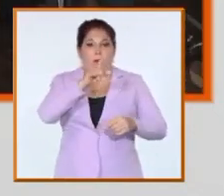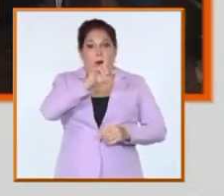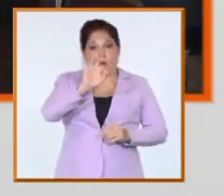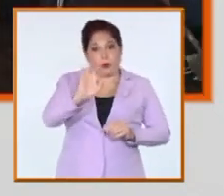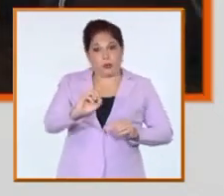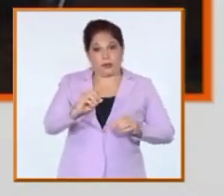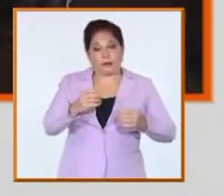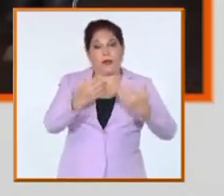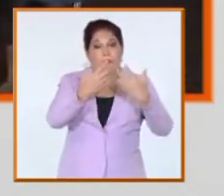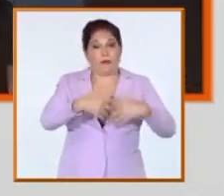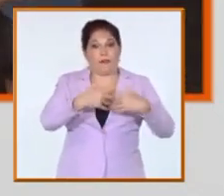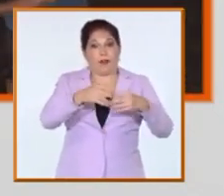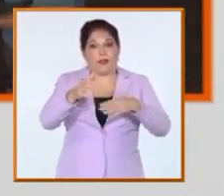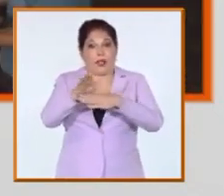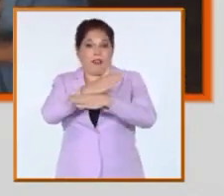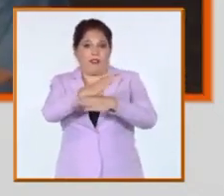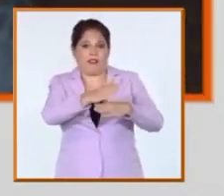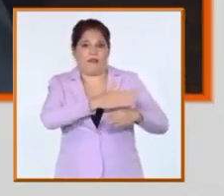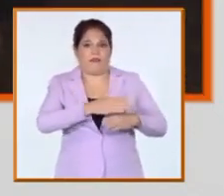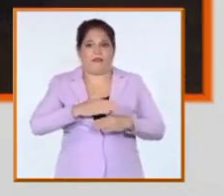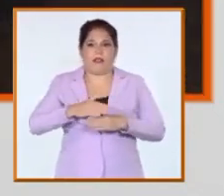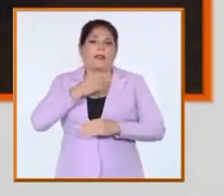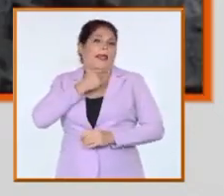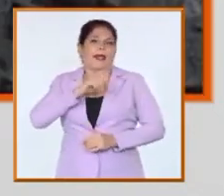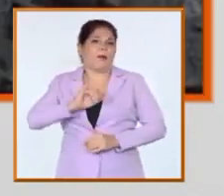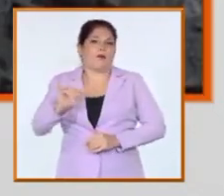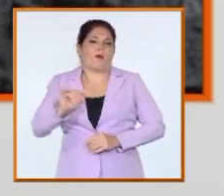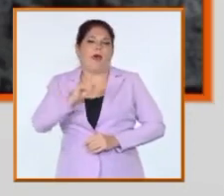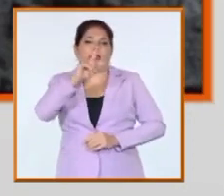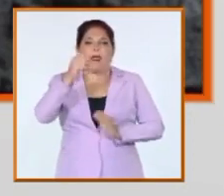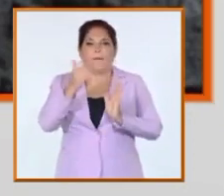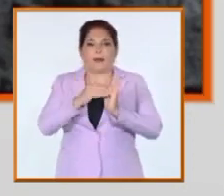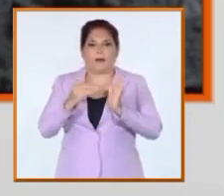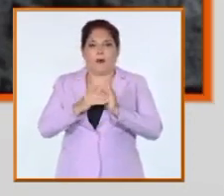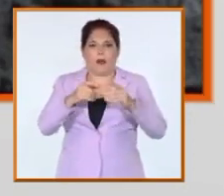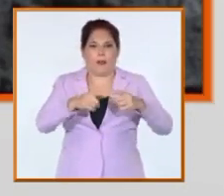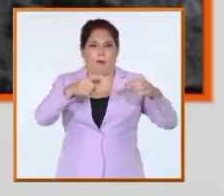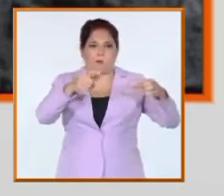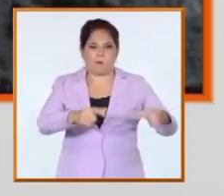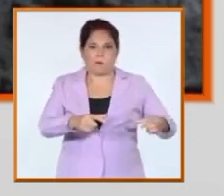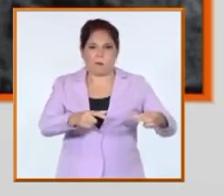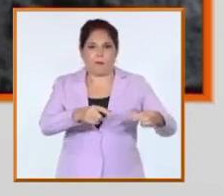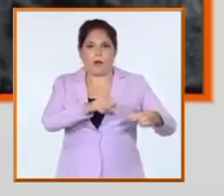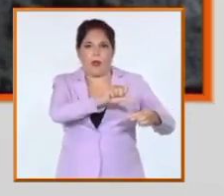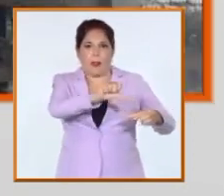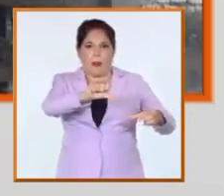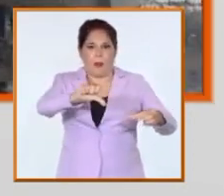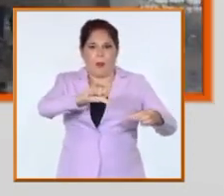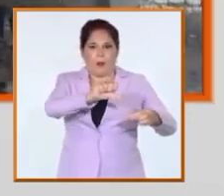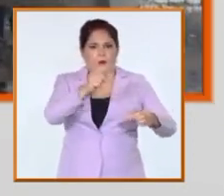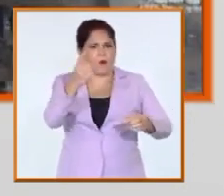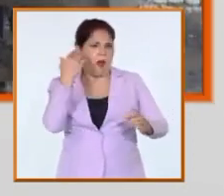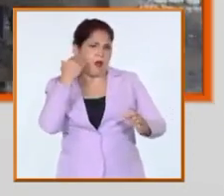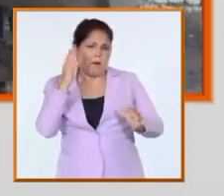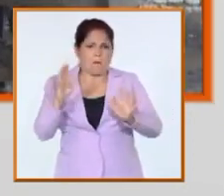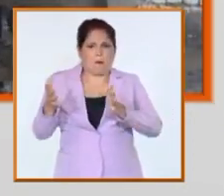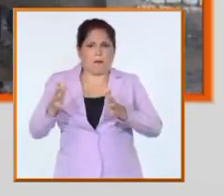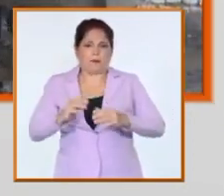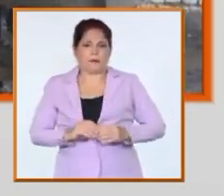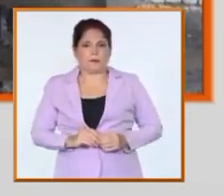se hacía una planta podía ser diez millones de ladrillos 11 millones de ladrillo en un año o de bloque